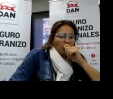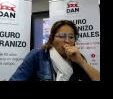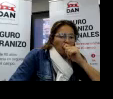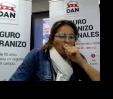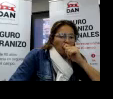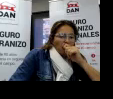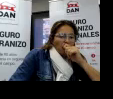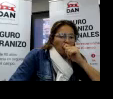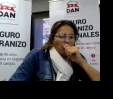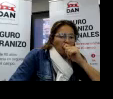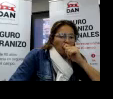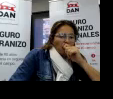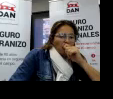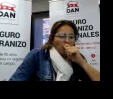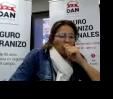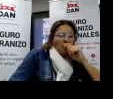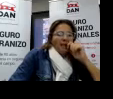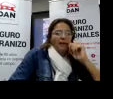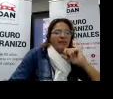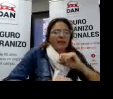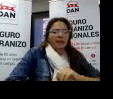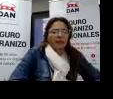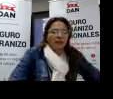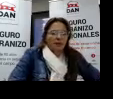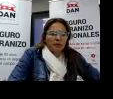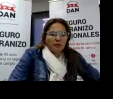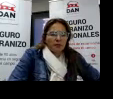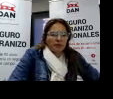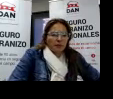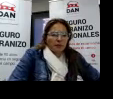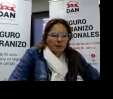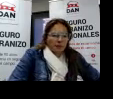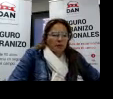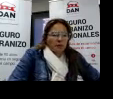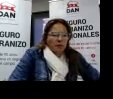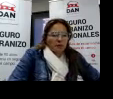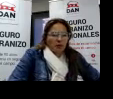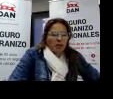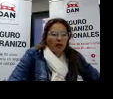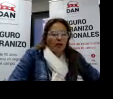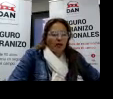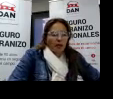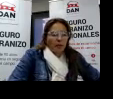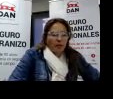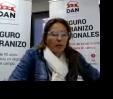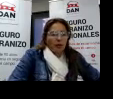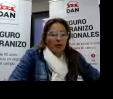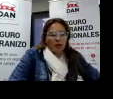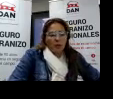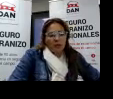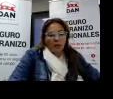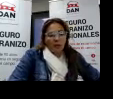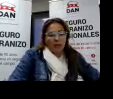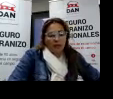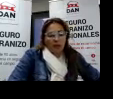avanzando el año. En cuanto a las temperaturas, bueno, acá volvemos a los mapas similares. Fíjense que el único que cambió de